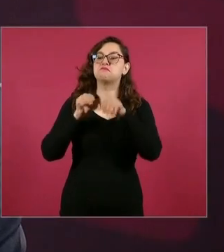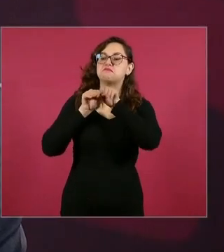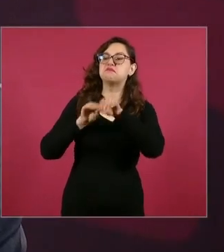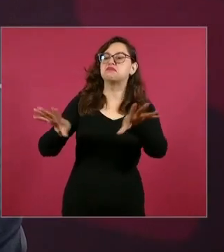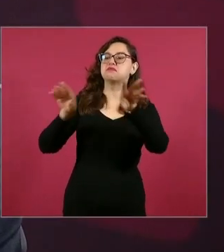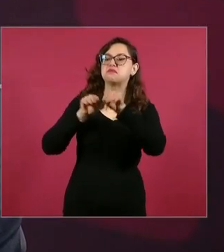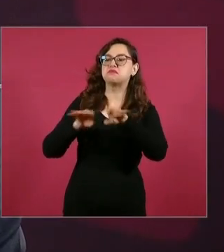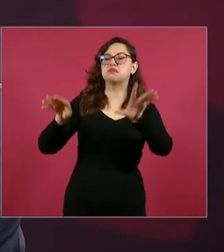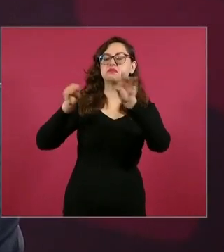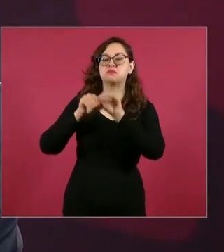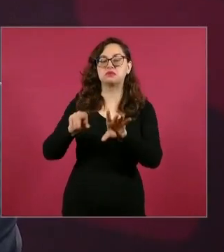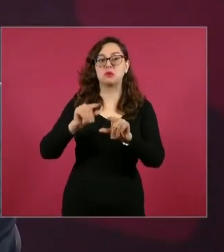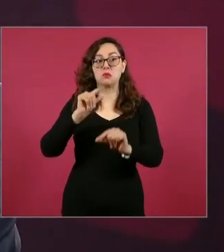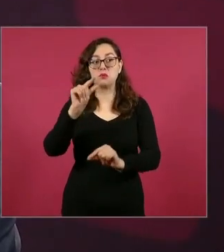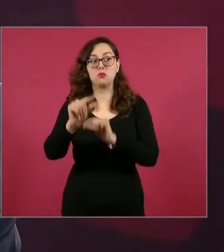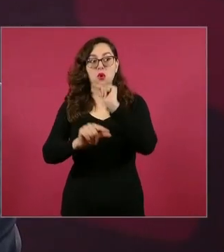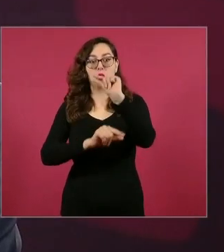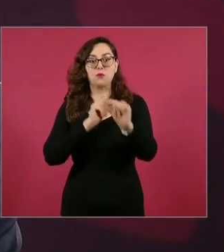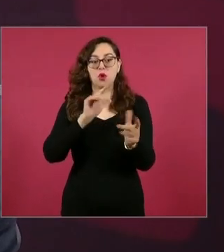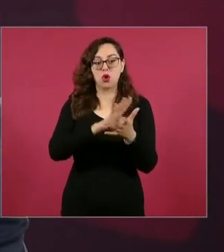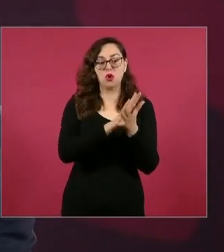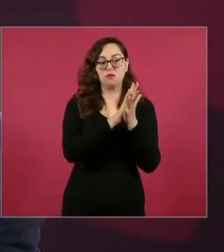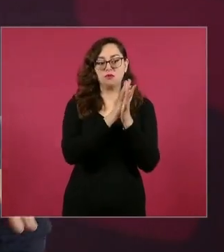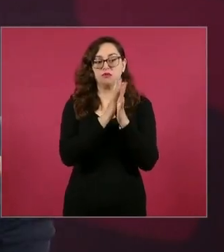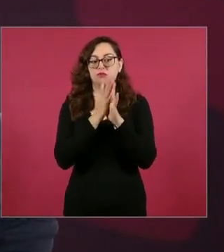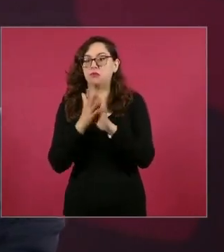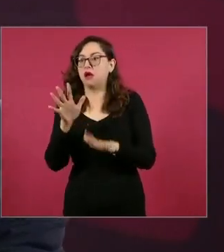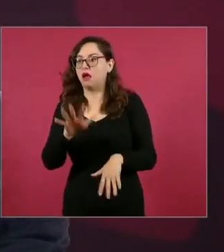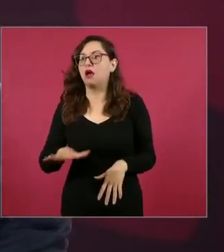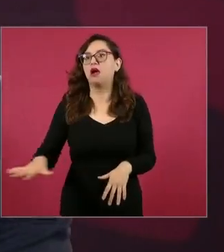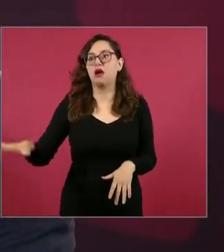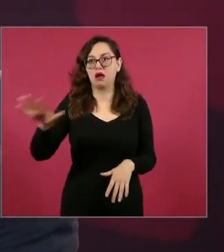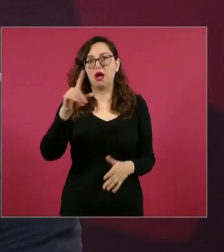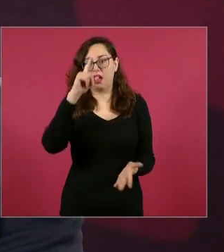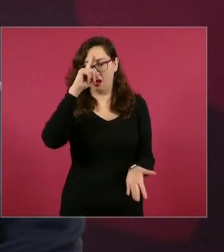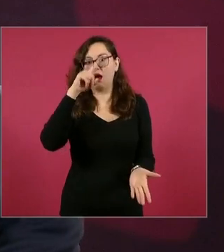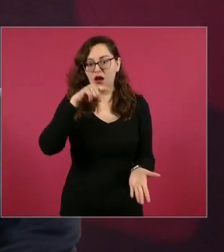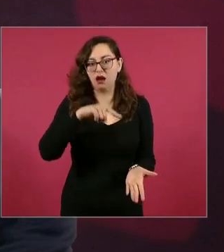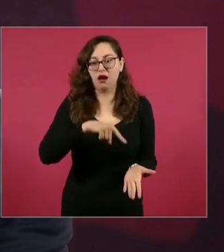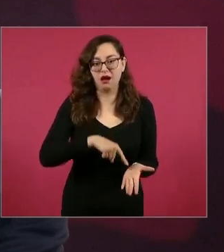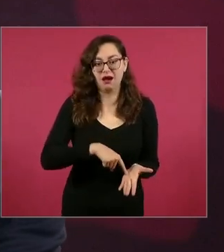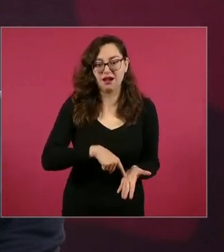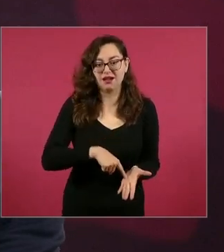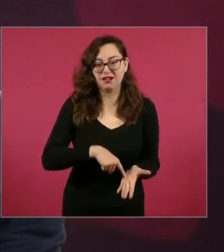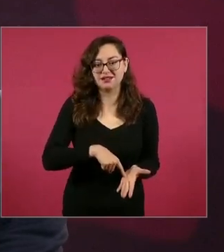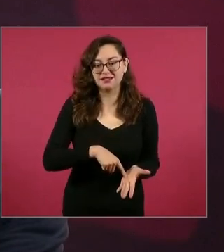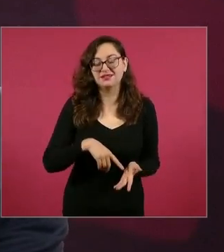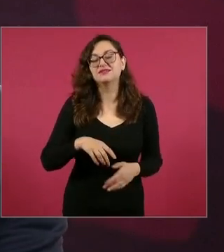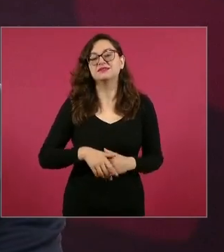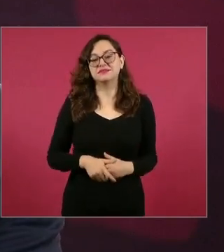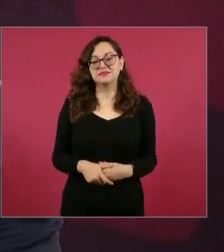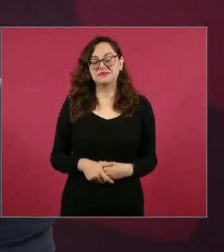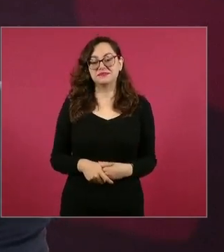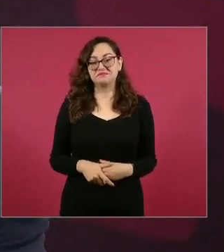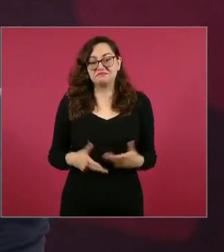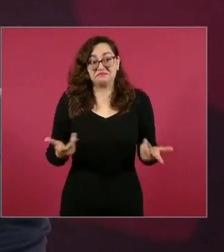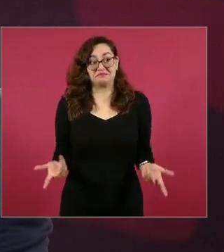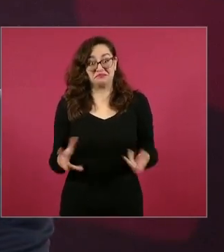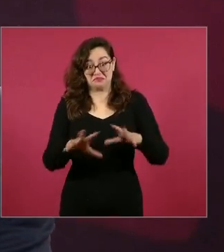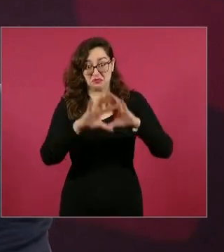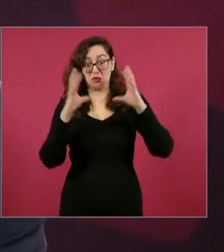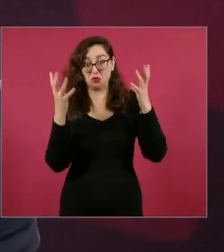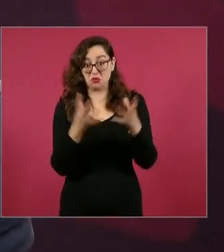en verdad Y eso predomina en el mundo y en